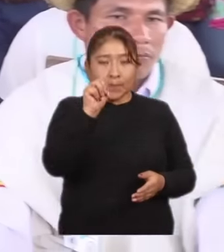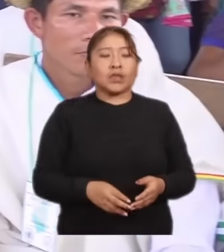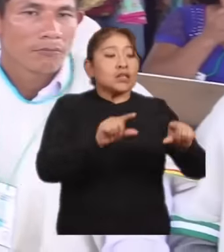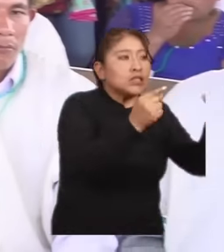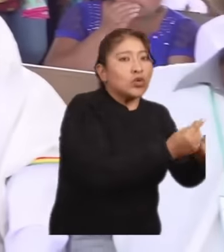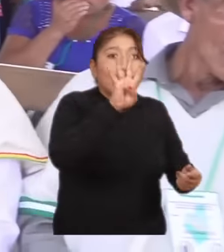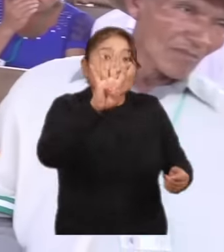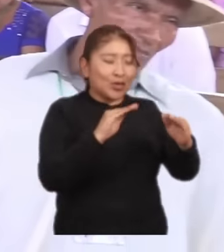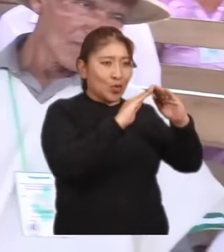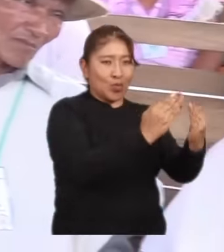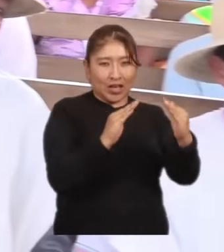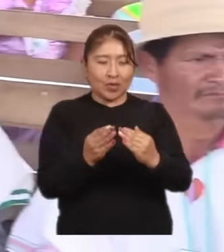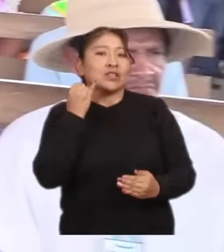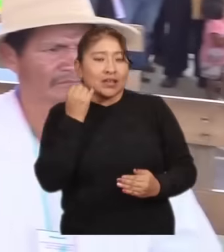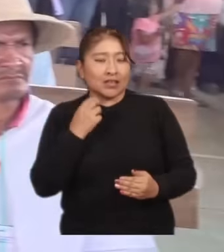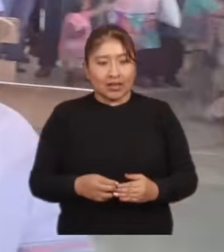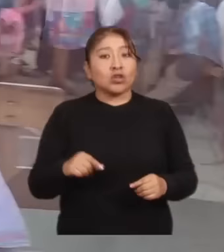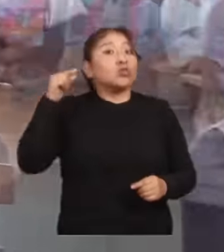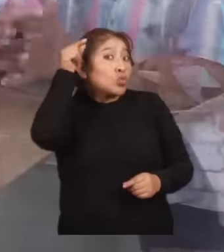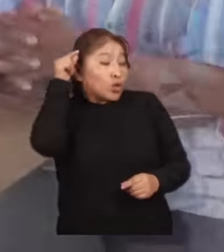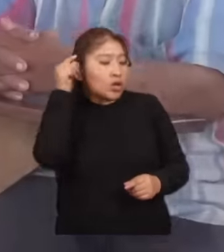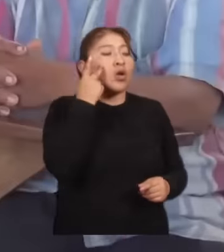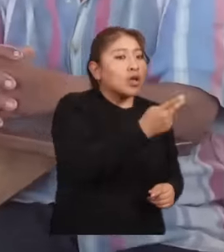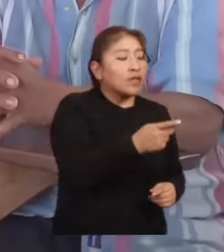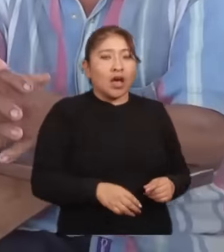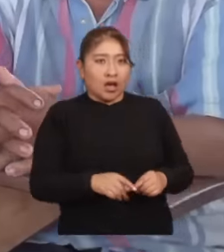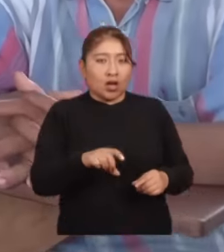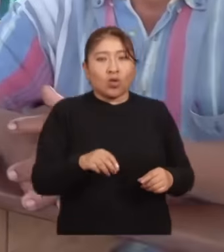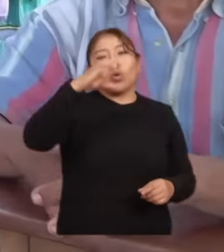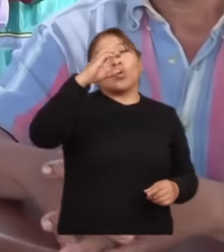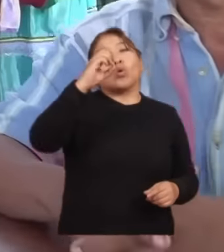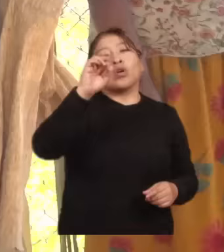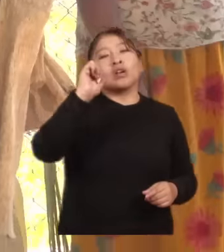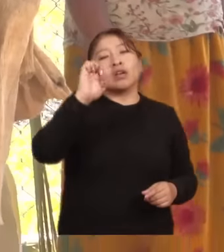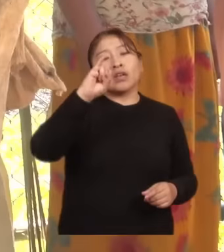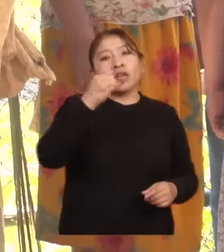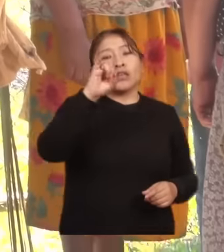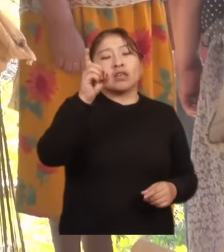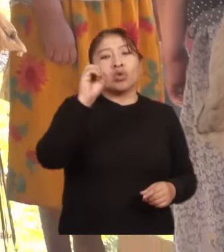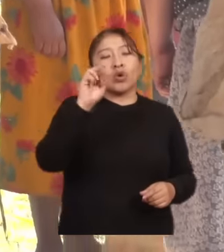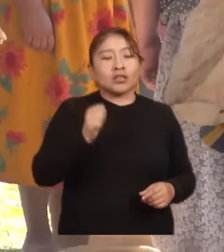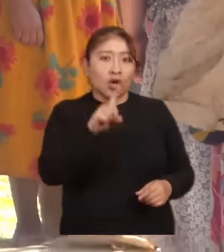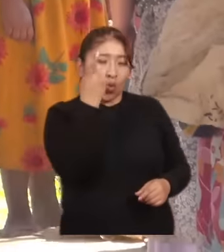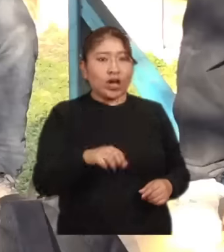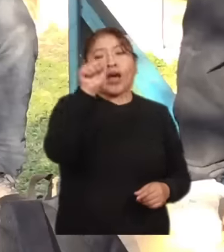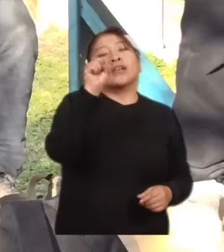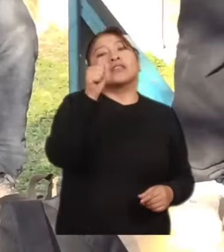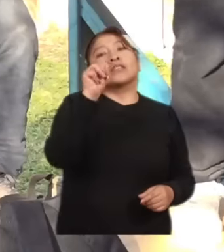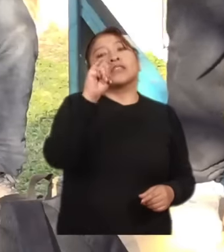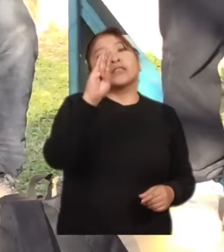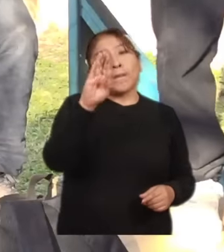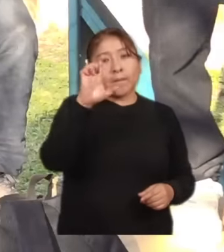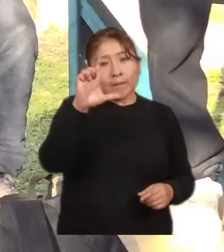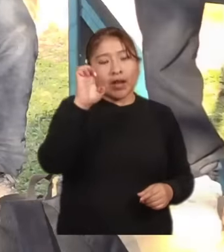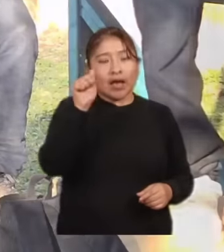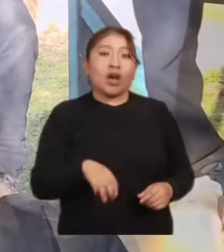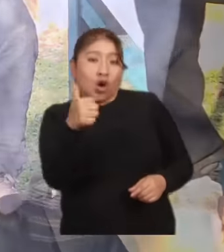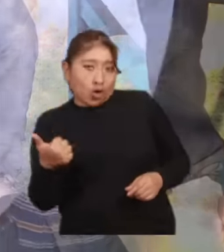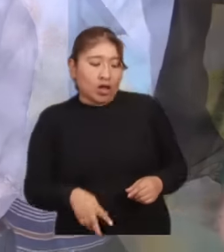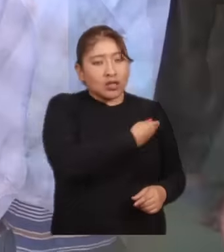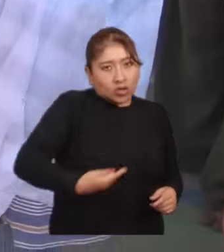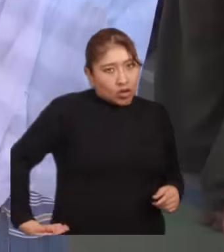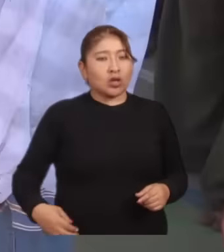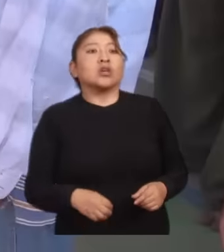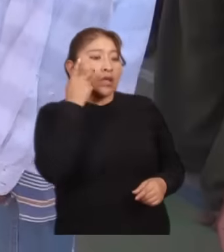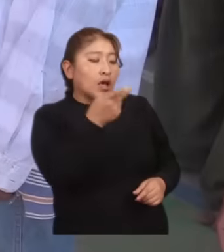multiétnico, TIM, que reúne a 5 pueblos indígenas, su gobierno está conformado por el encuentro de corregidores y eligieron a las autoridades